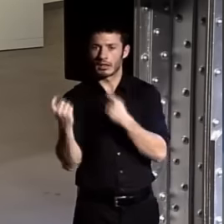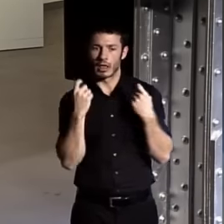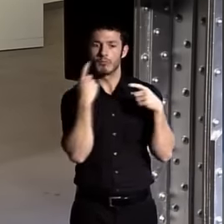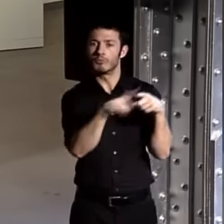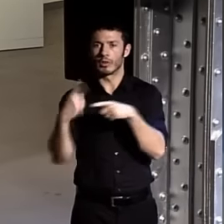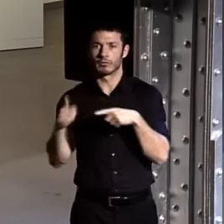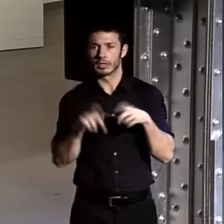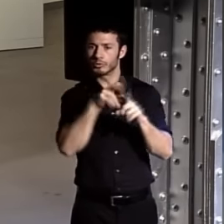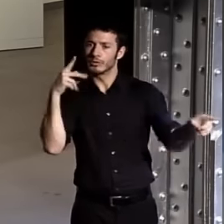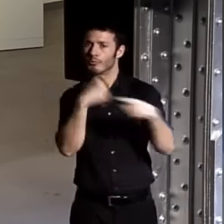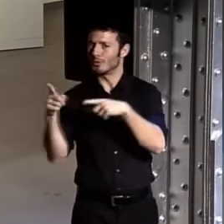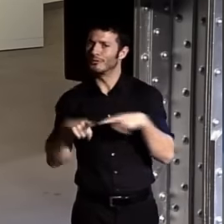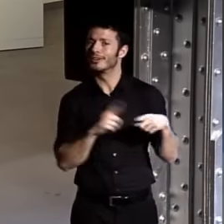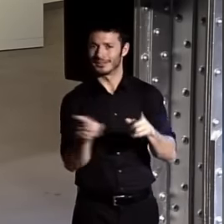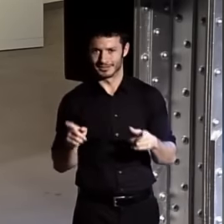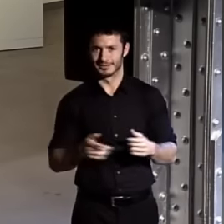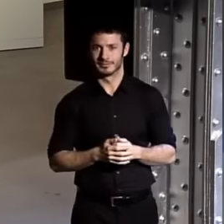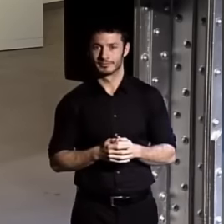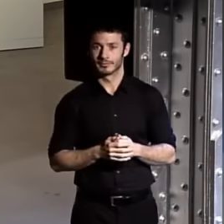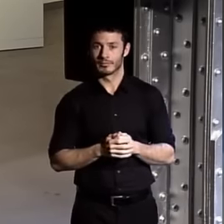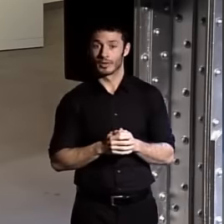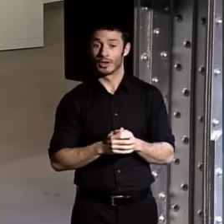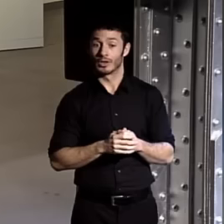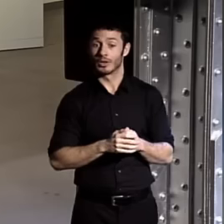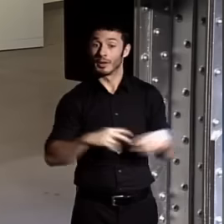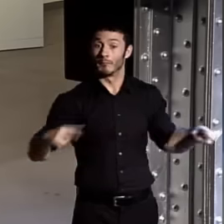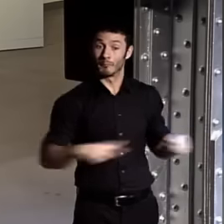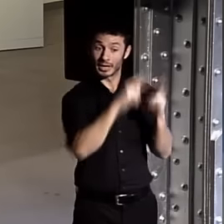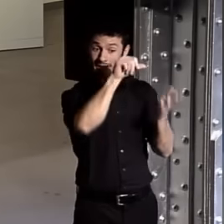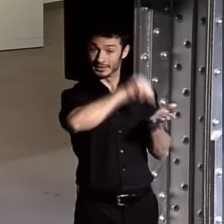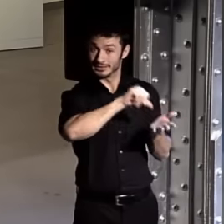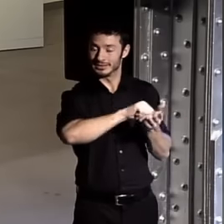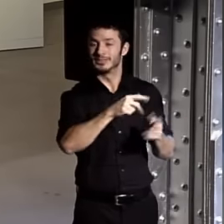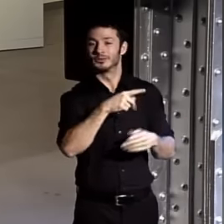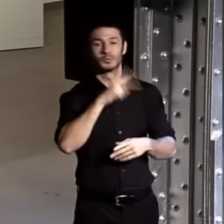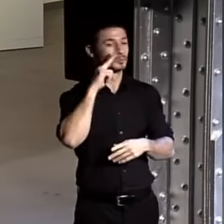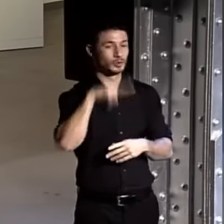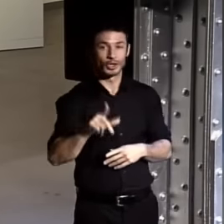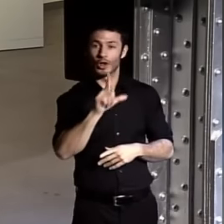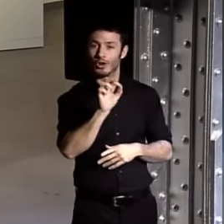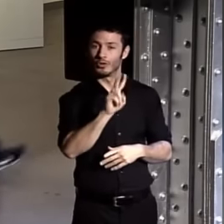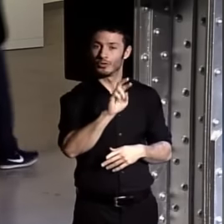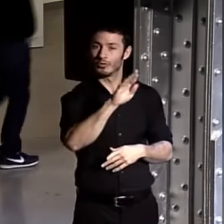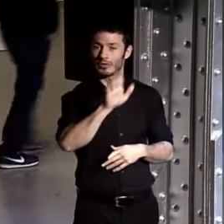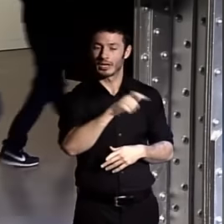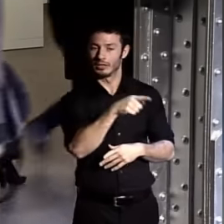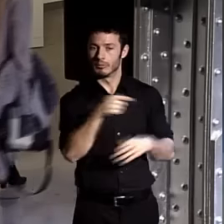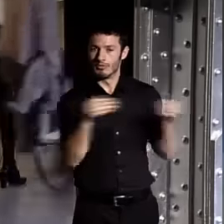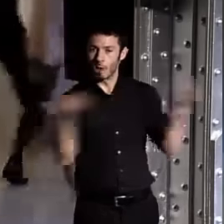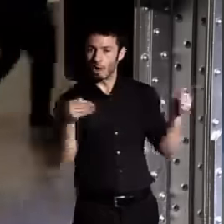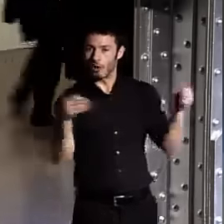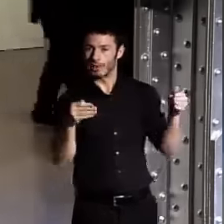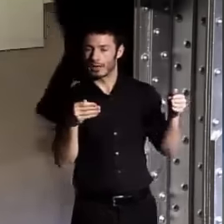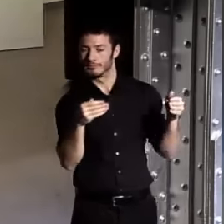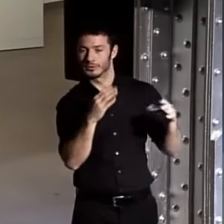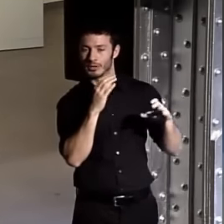y enfoques muy distintos creo que el lubre fue pionero en esta digamos enfoque y de apertura hacia el cómic creo que a